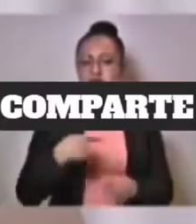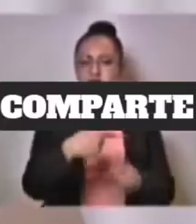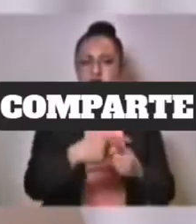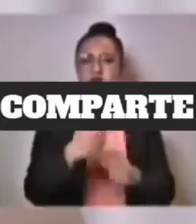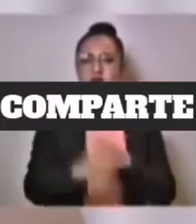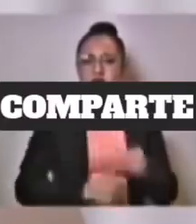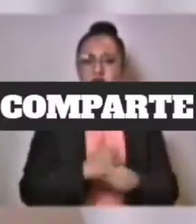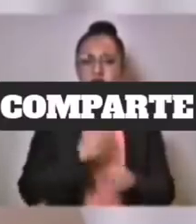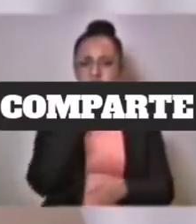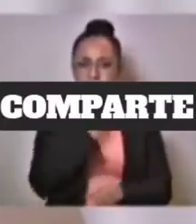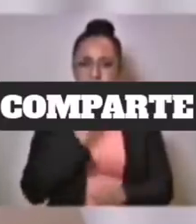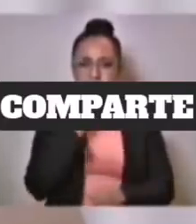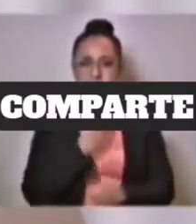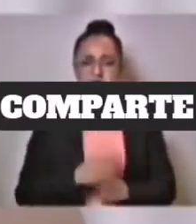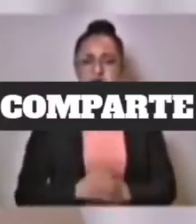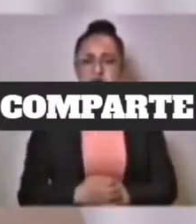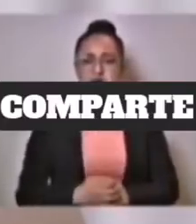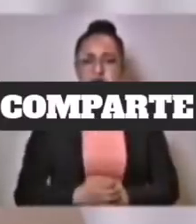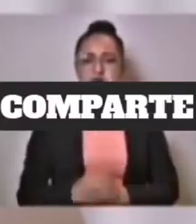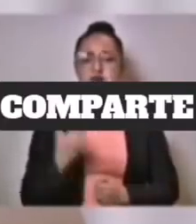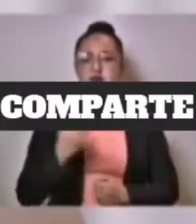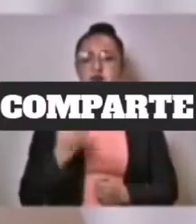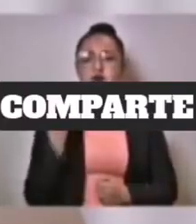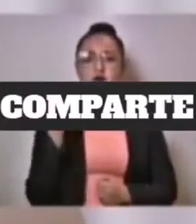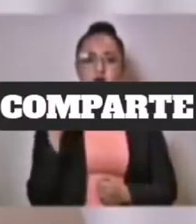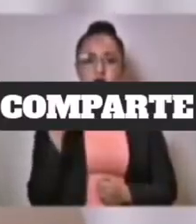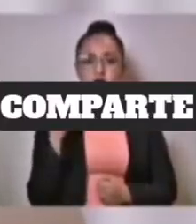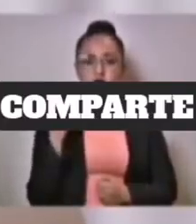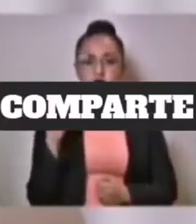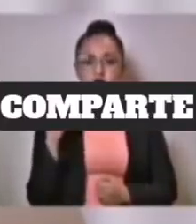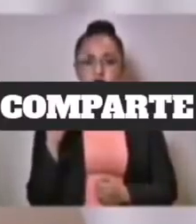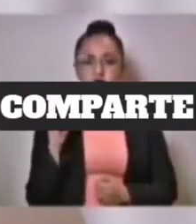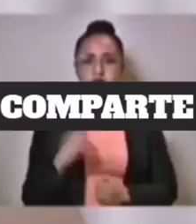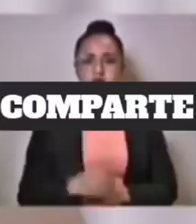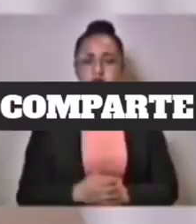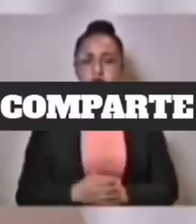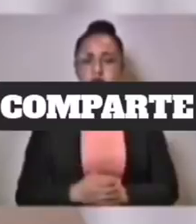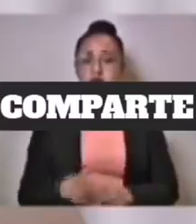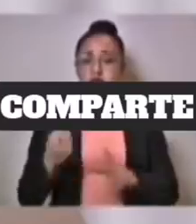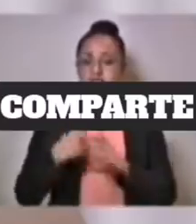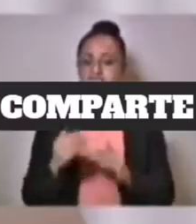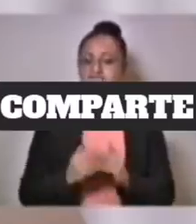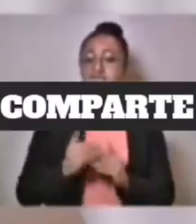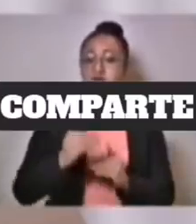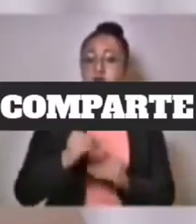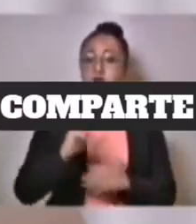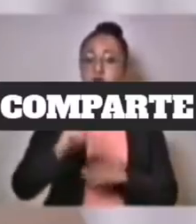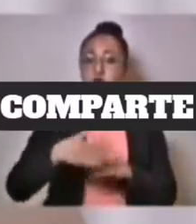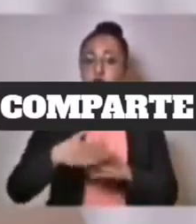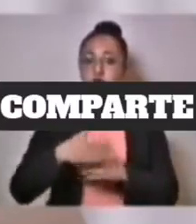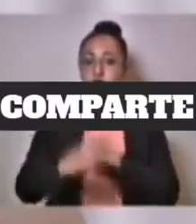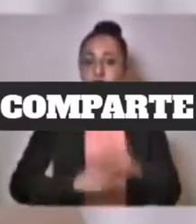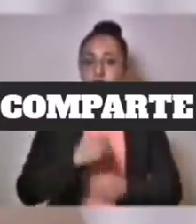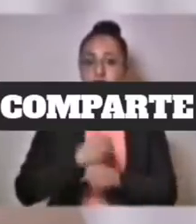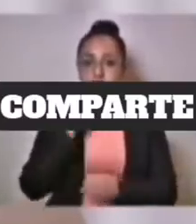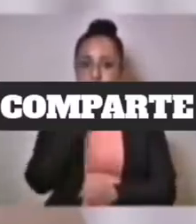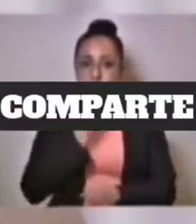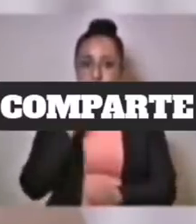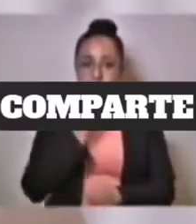escolar y que en octubre se arranque el ciclo